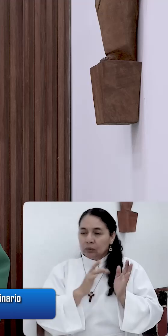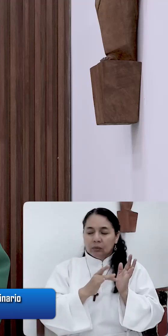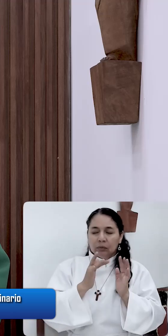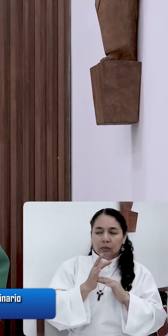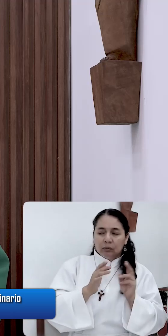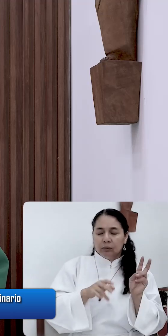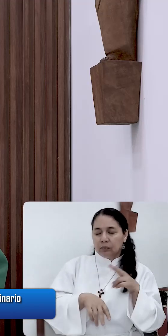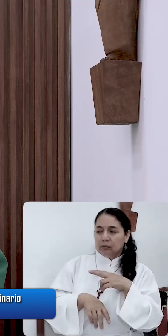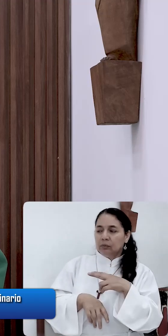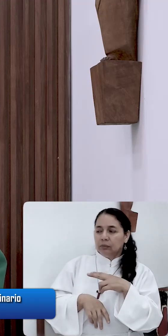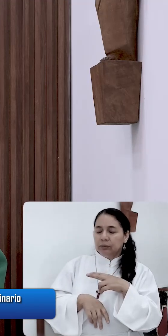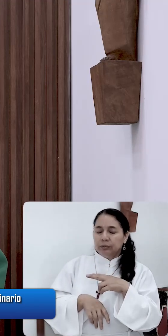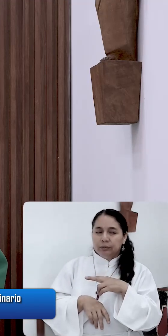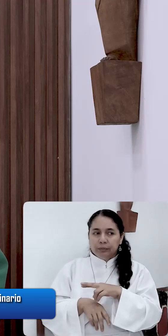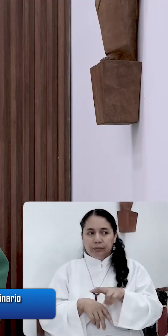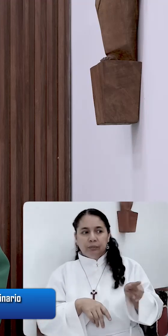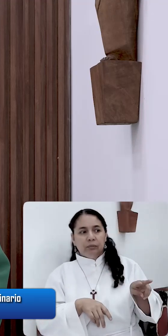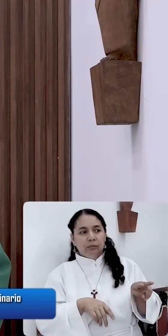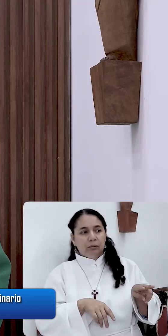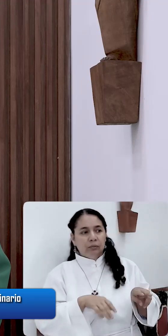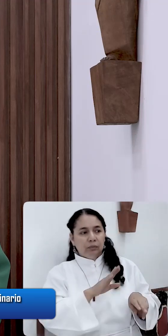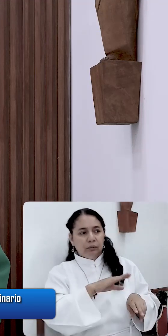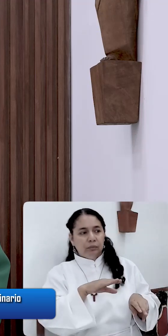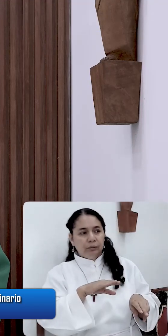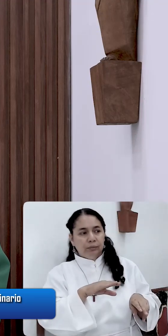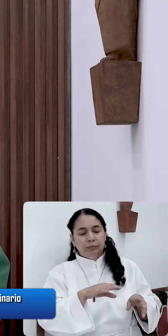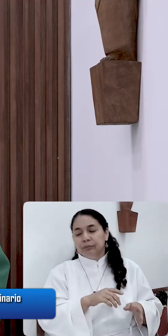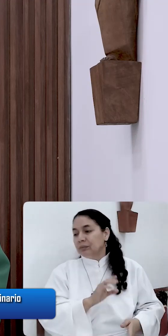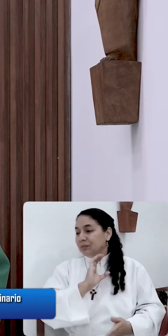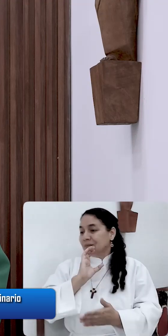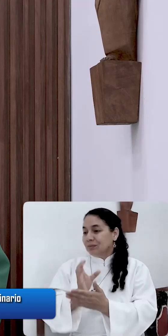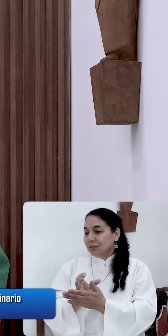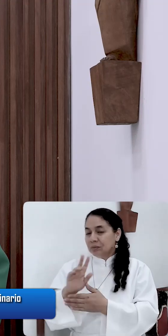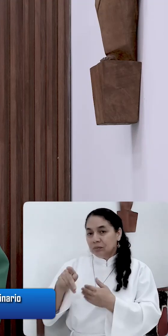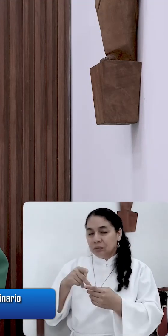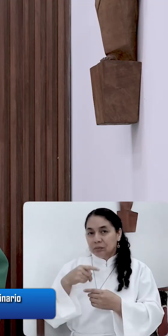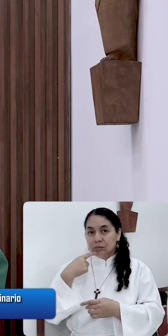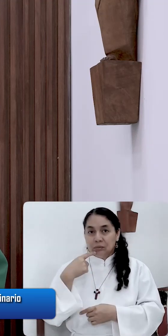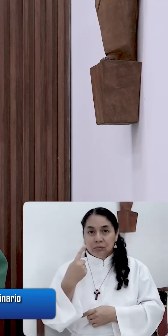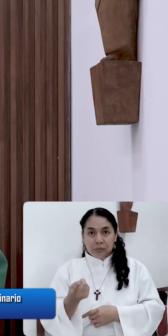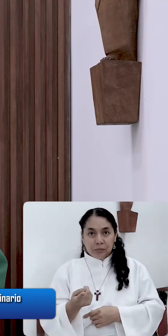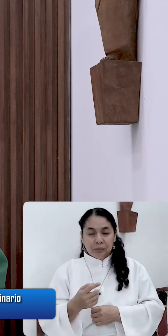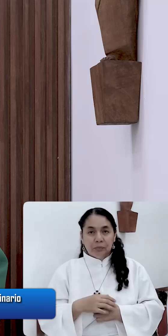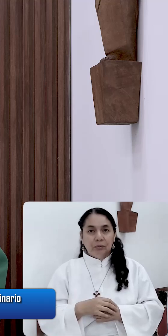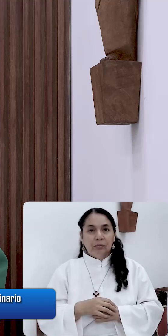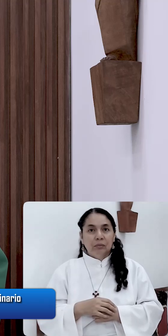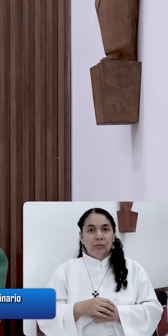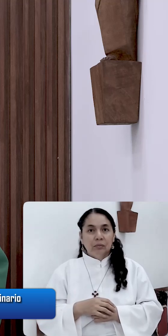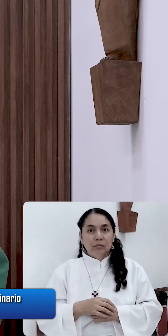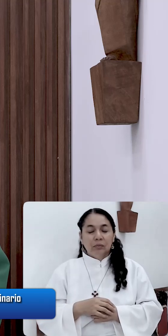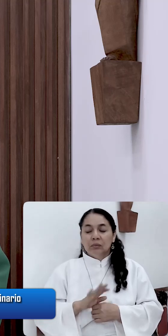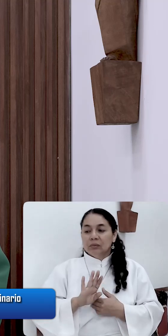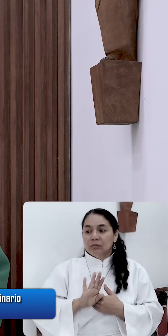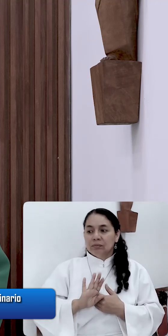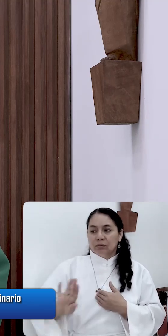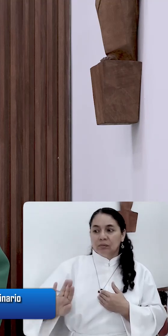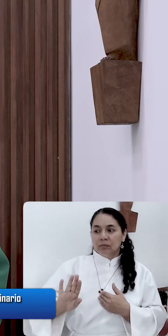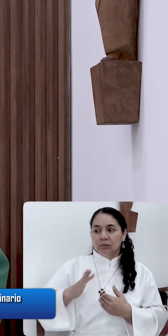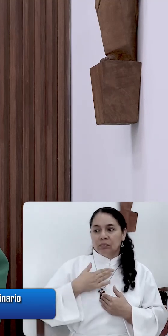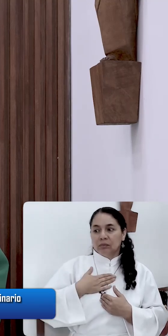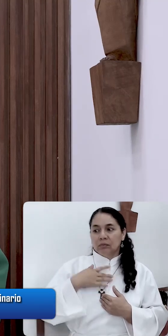y, mirando a sus discípulos, reprendió a Pedro con estas palabras: apártate de